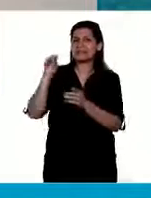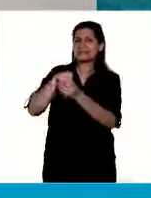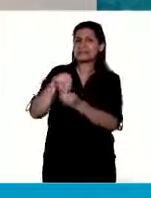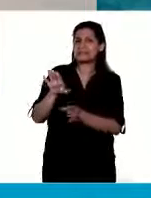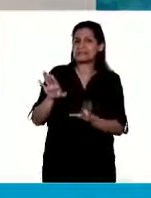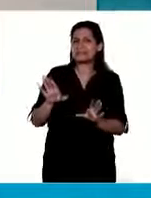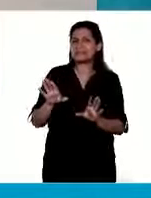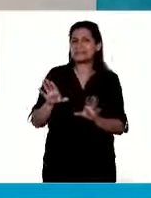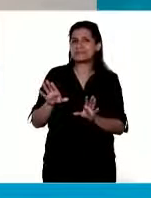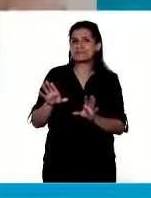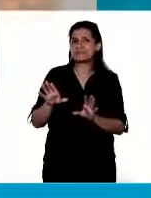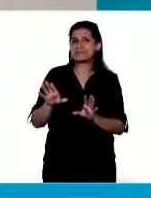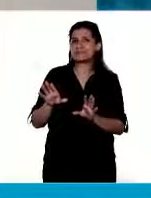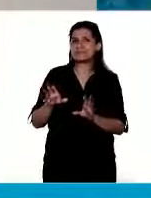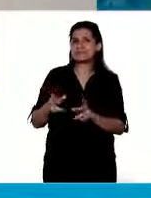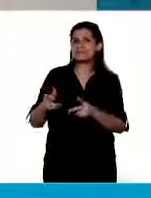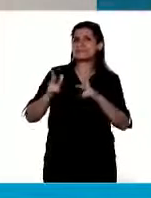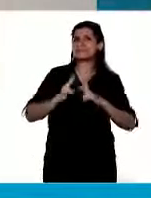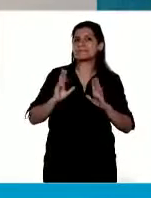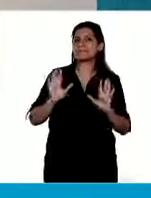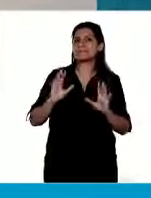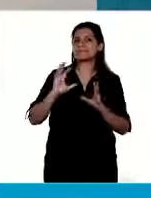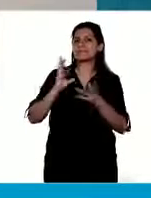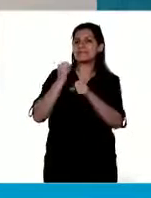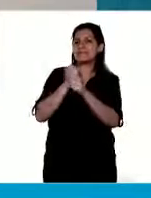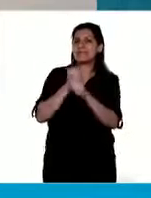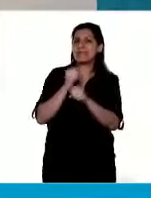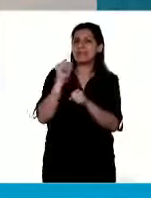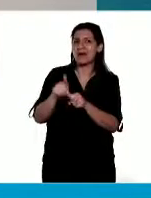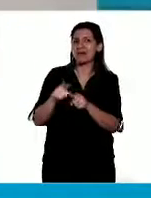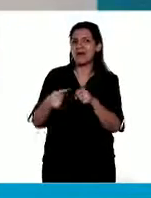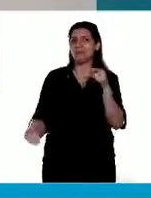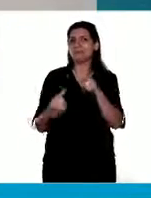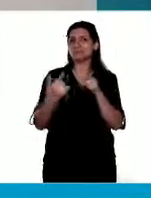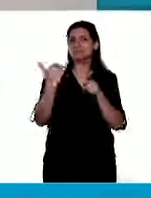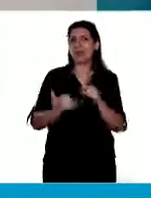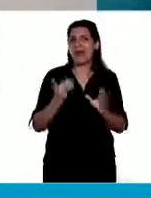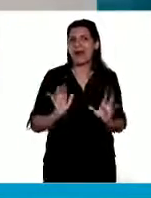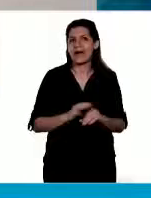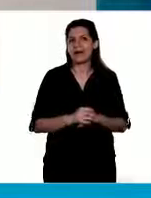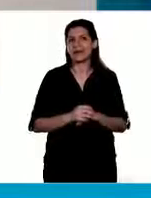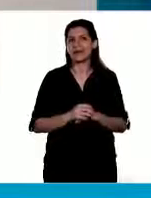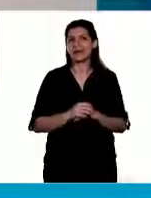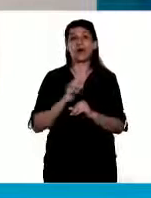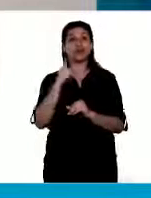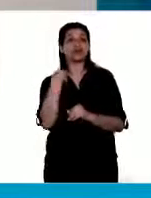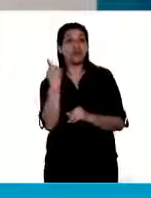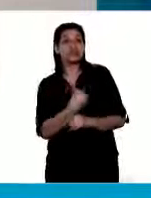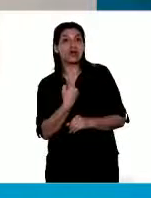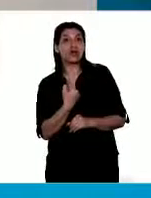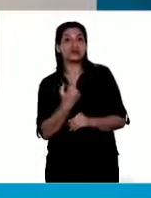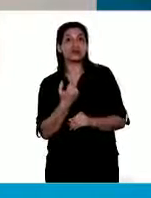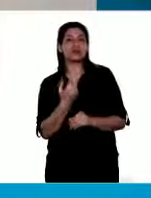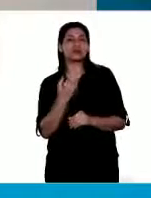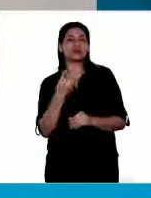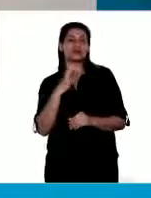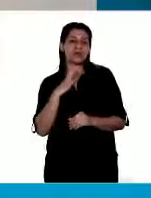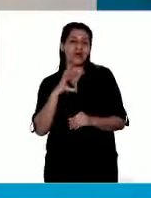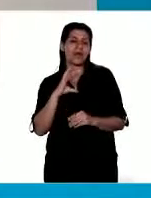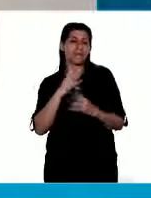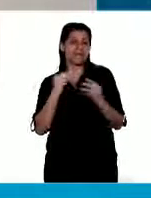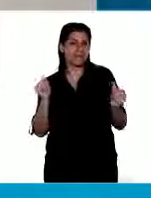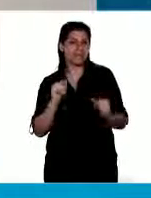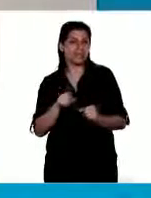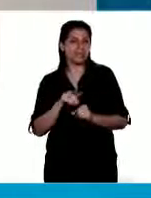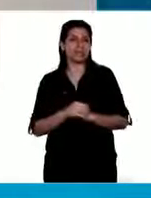pueden decir nada, es de nuestra praxis política como bloque opositor. Nosotros, y ya para ir cerrando,